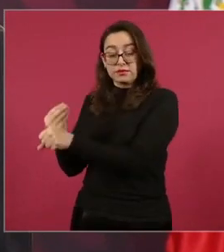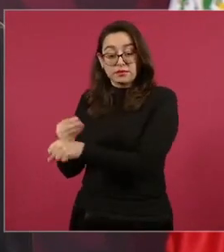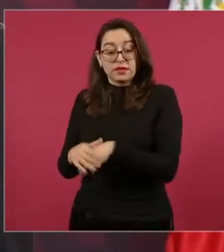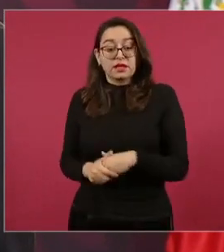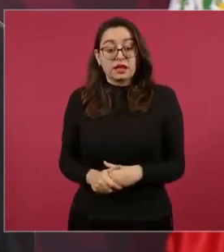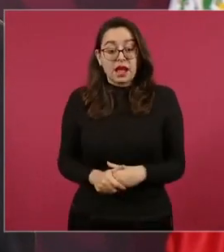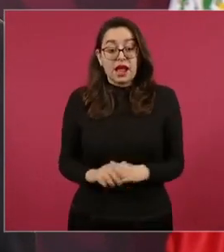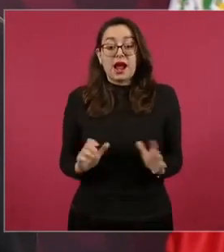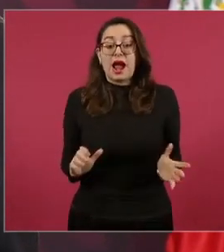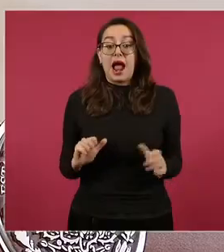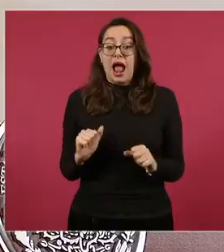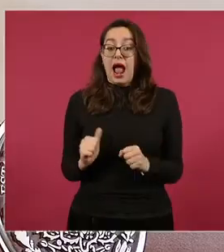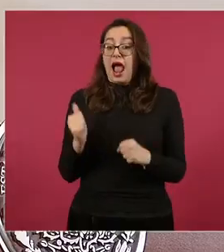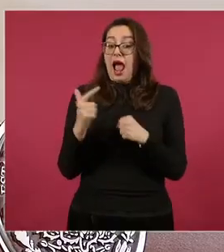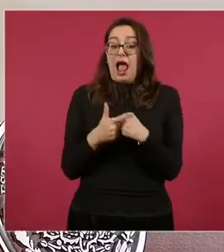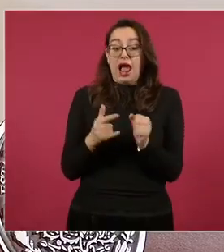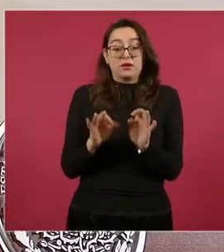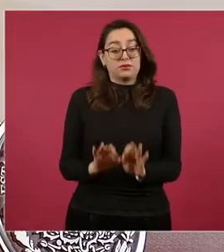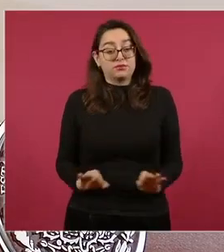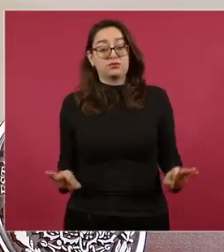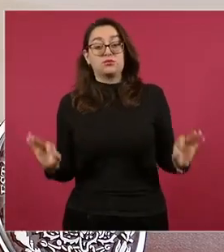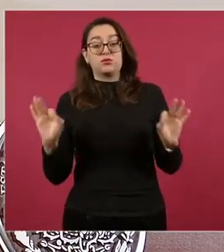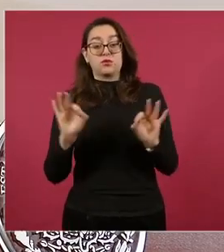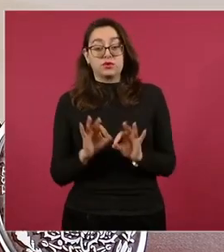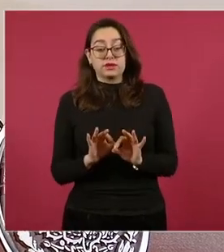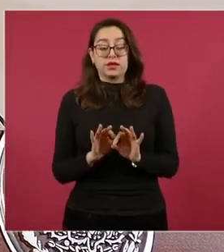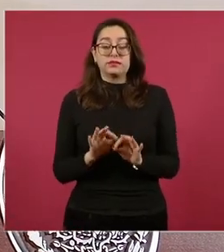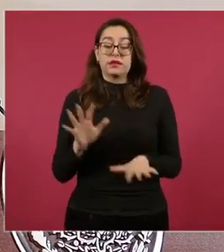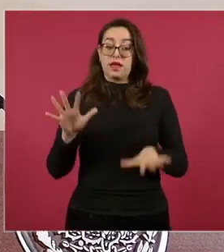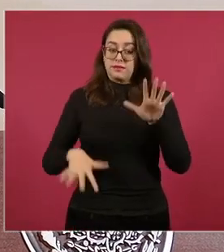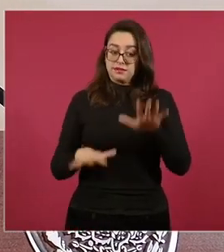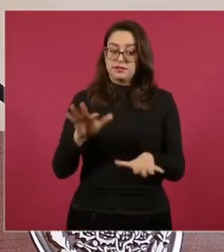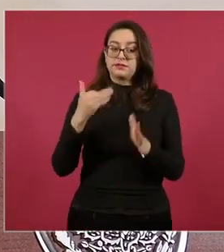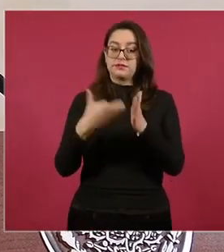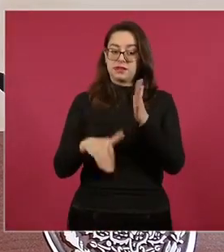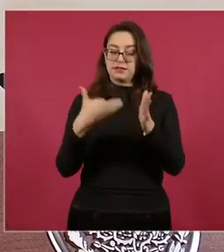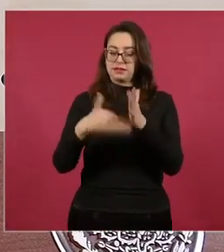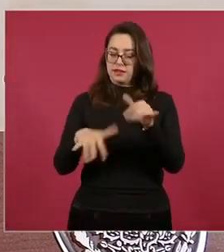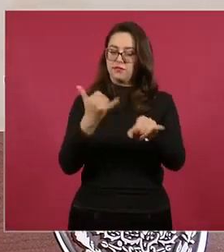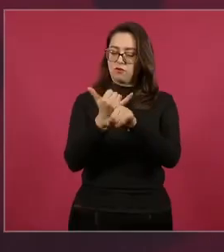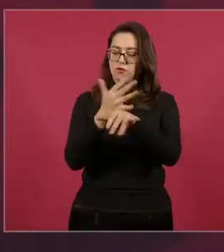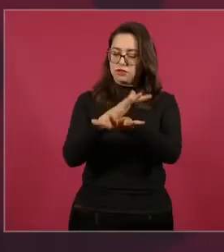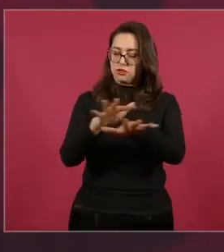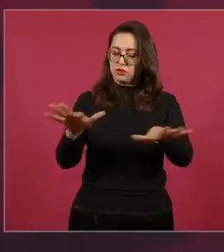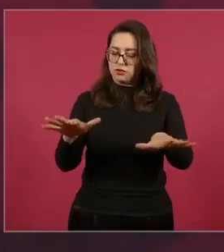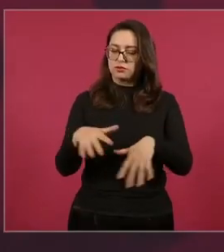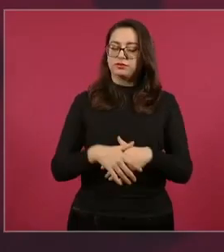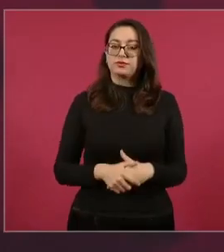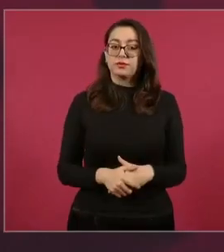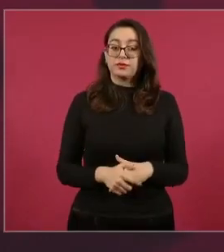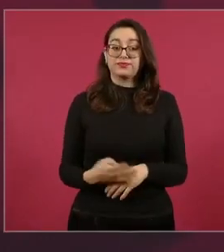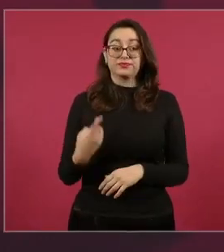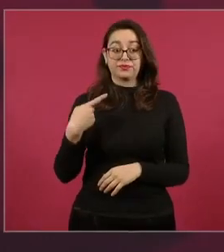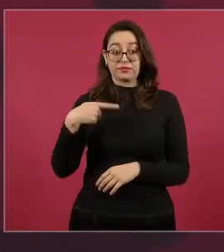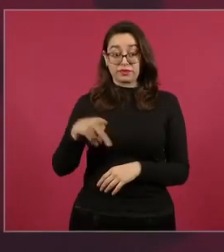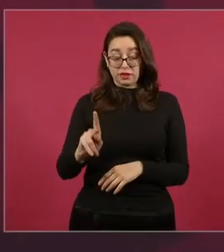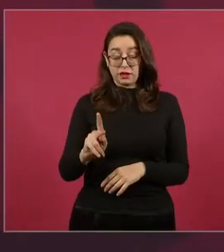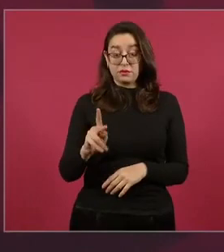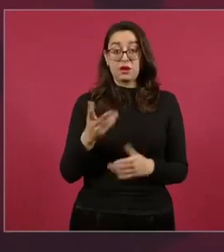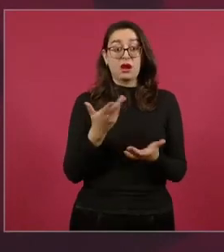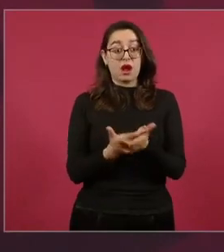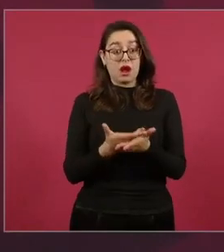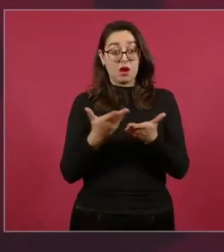pasada, lo repito ahora, no se conoce mucho, pero vamos a dejar 100.000 hectáreas de